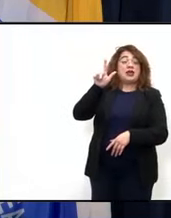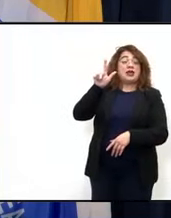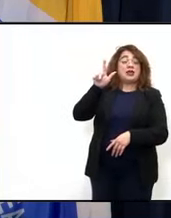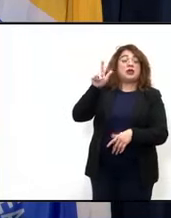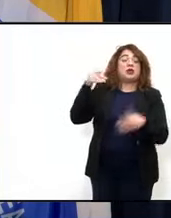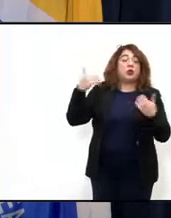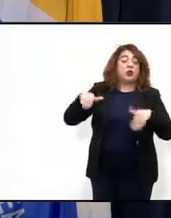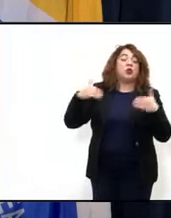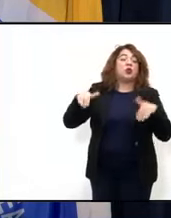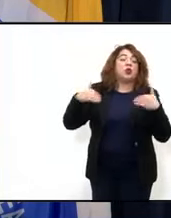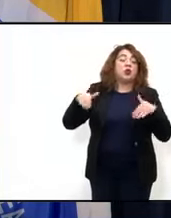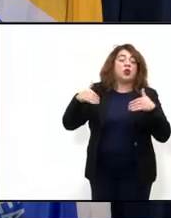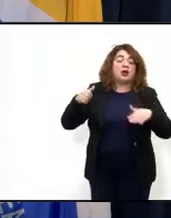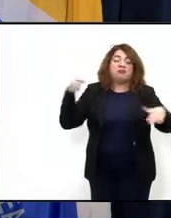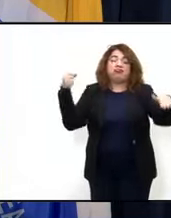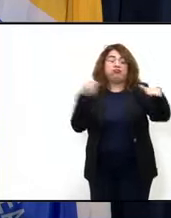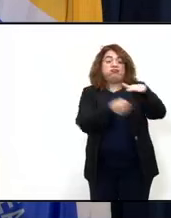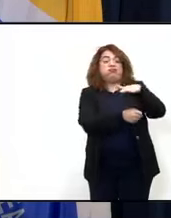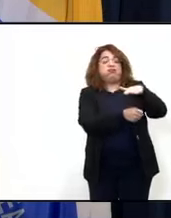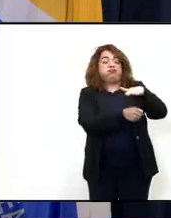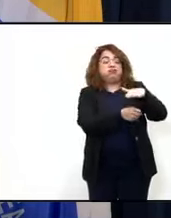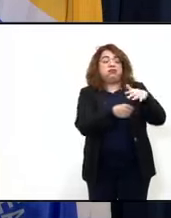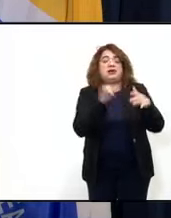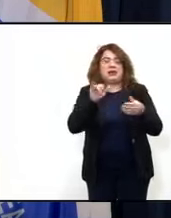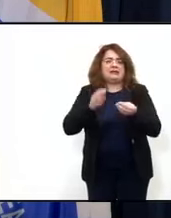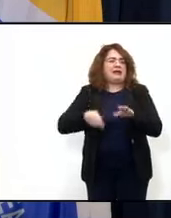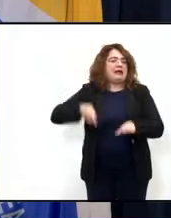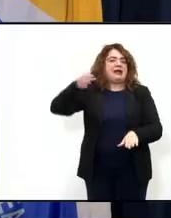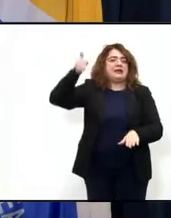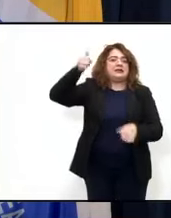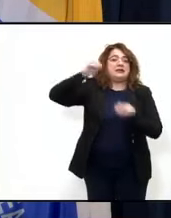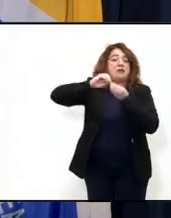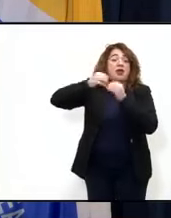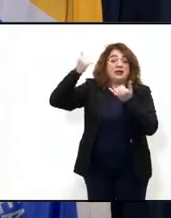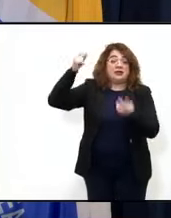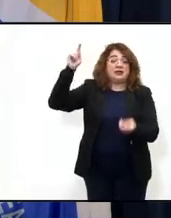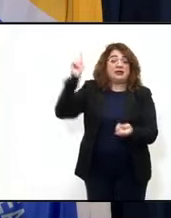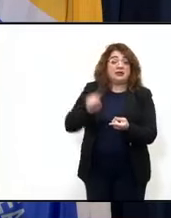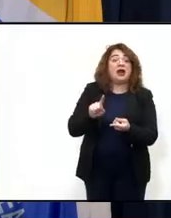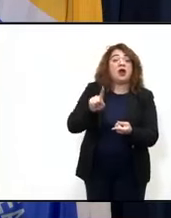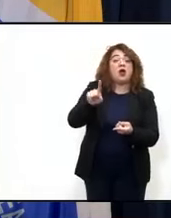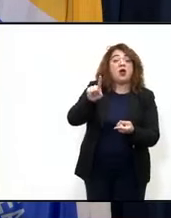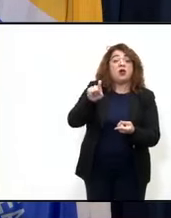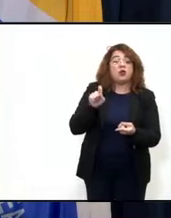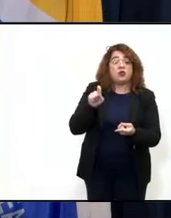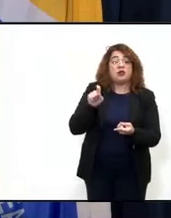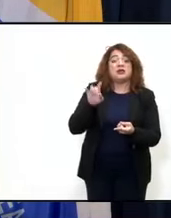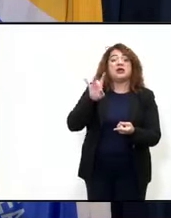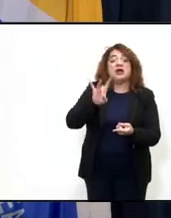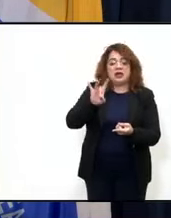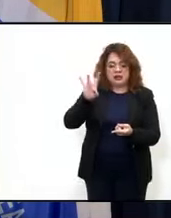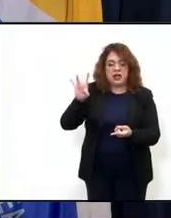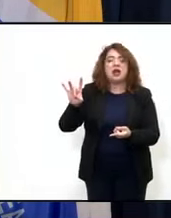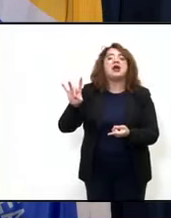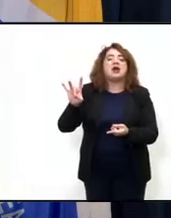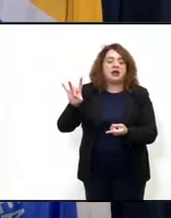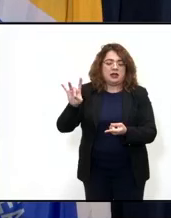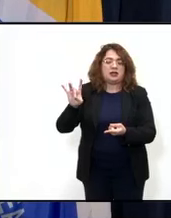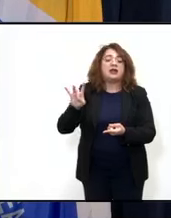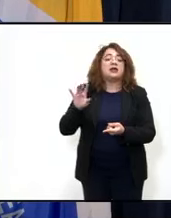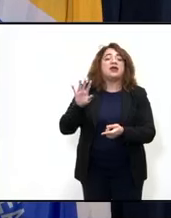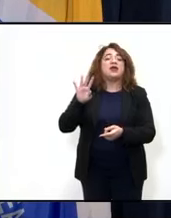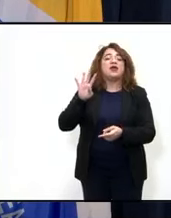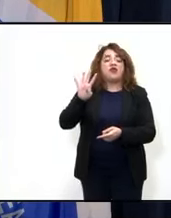fueron hospitalizados por COVID-19. Hoy el número es de 188, que es una disminución